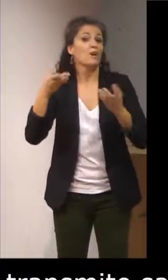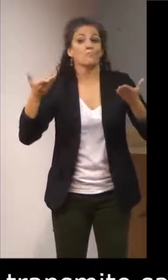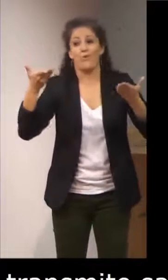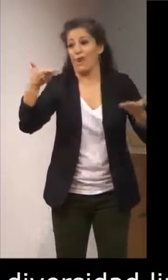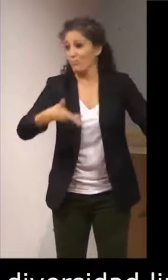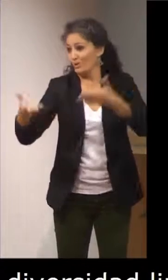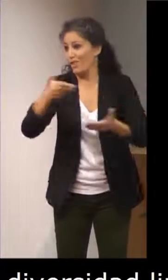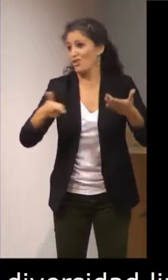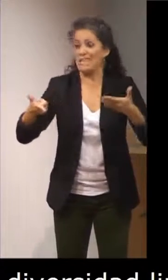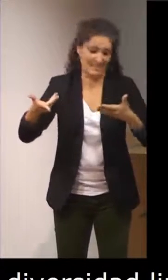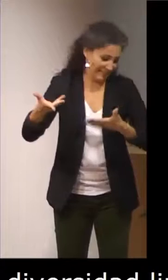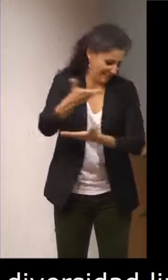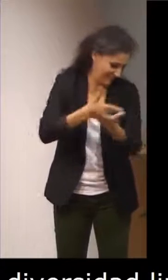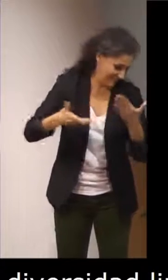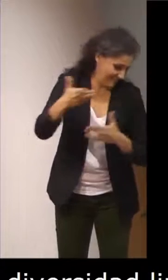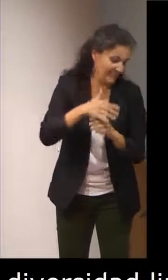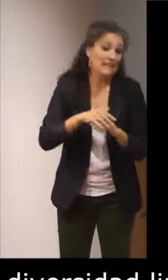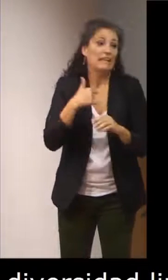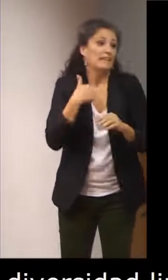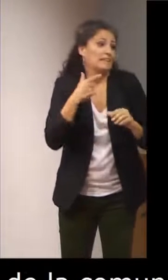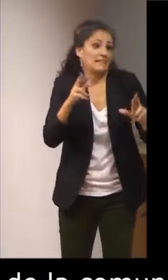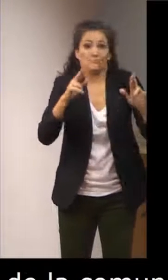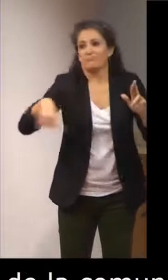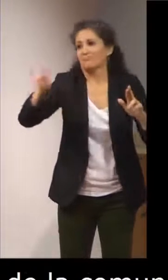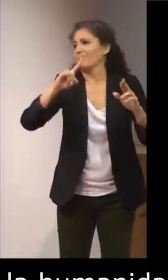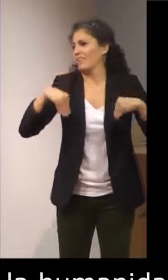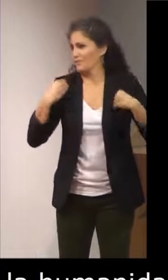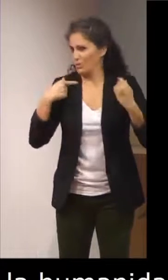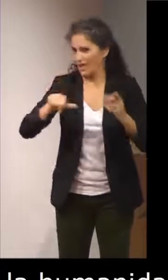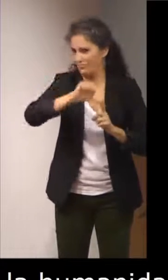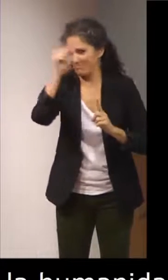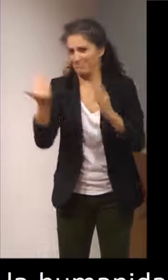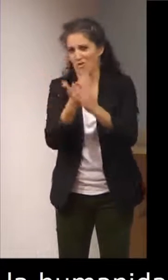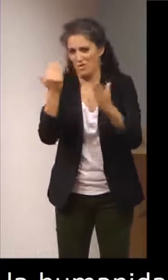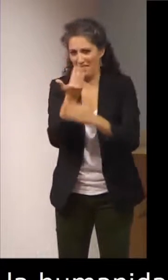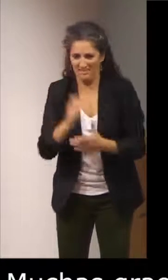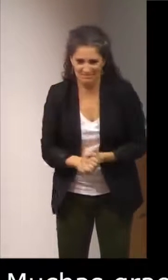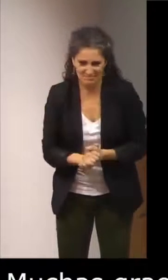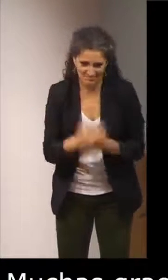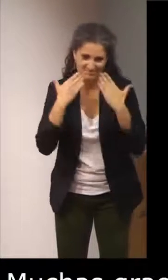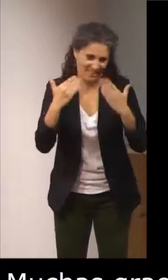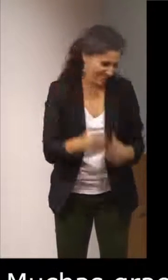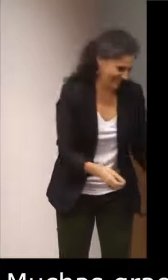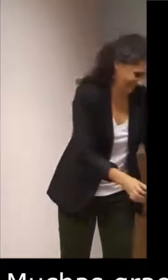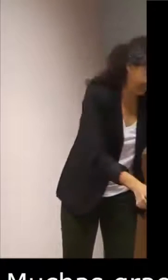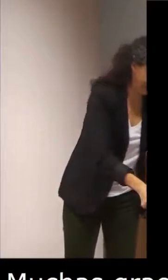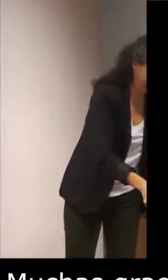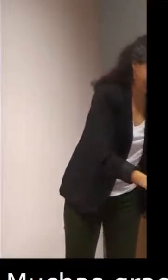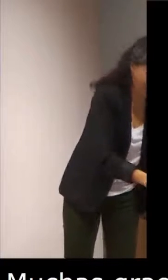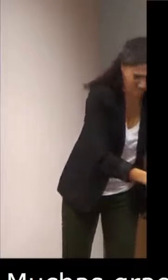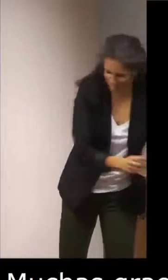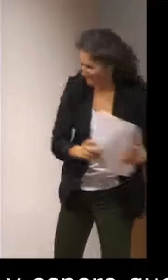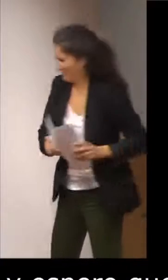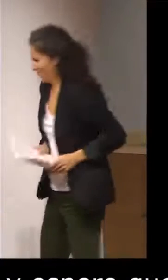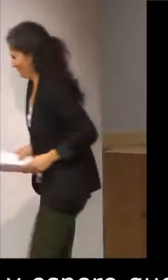Muchas gracias por vuestras aportaciones y espero que disfrutéis de la jornada de hoy. Muchísimas gracias a